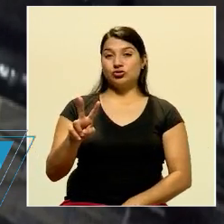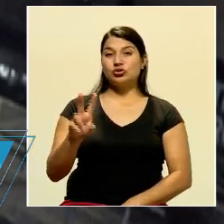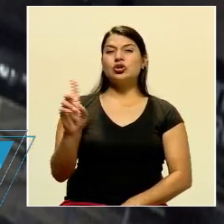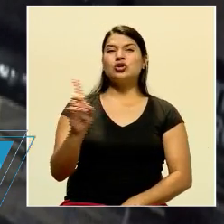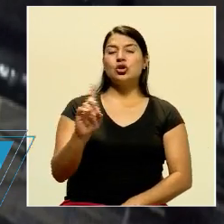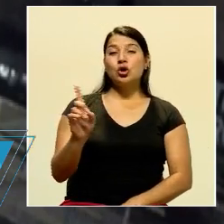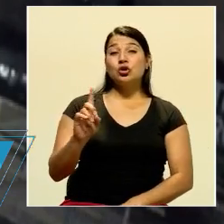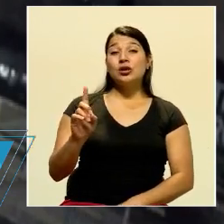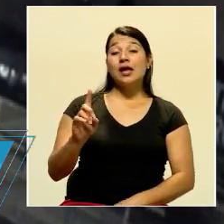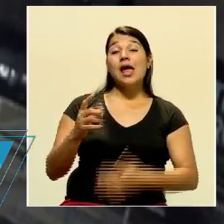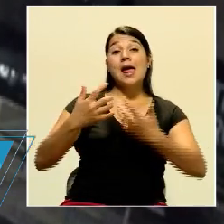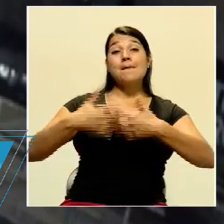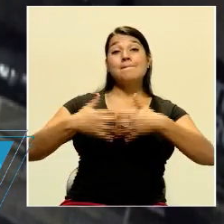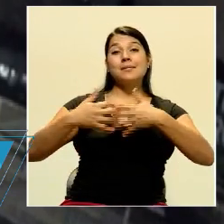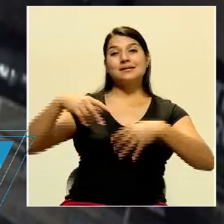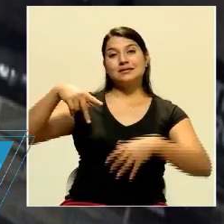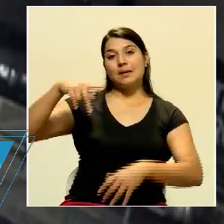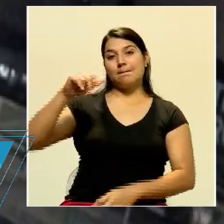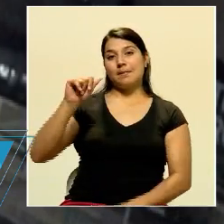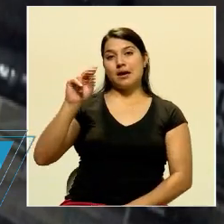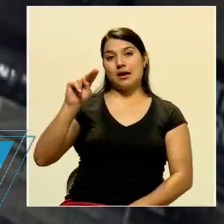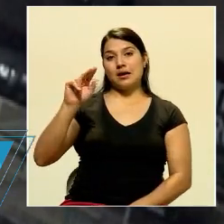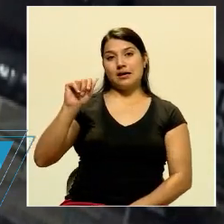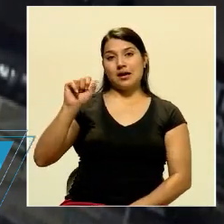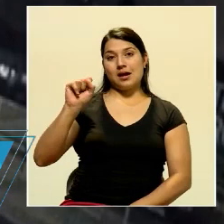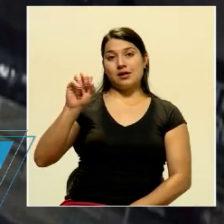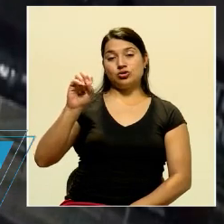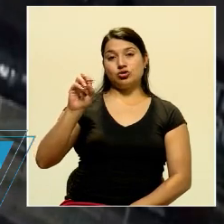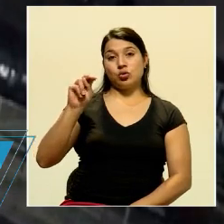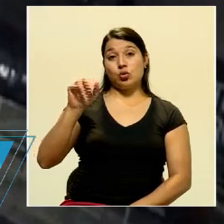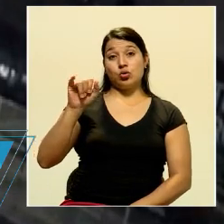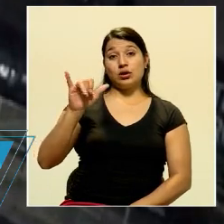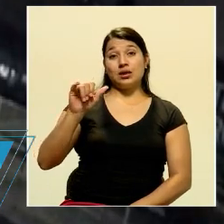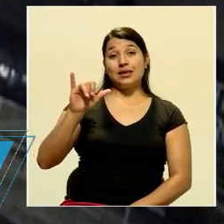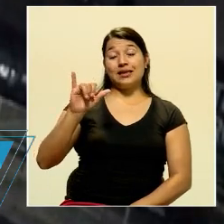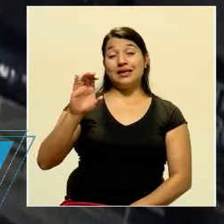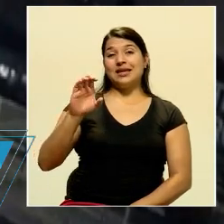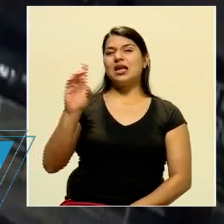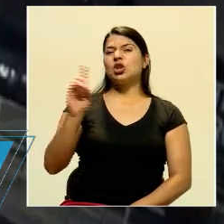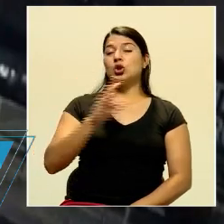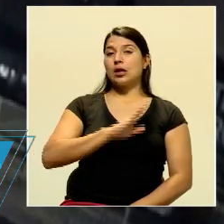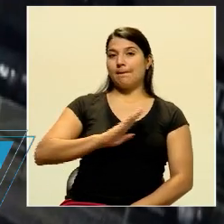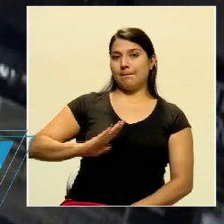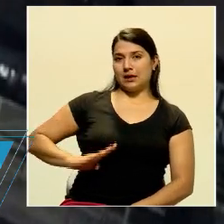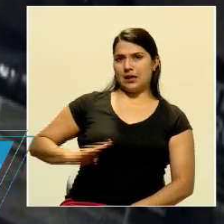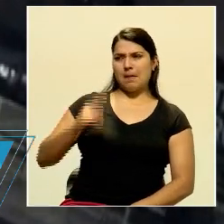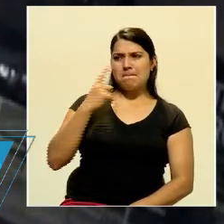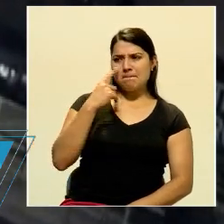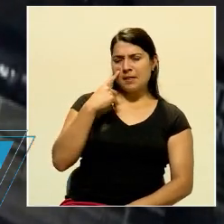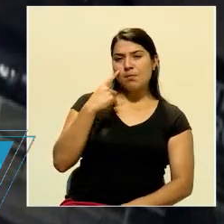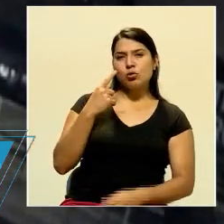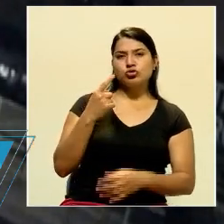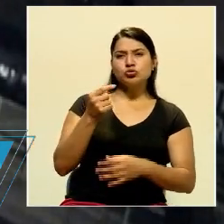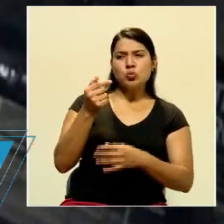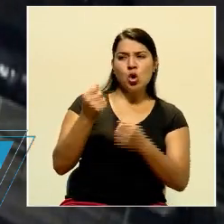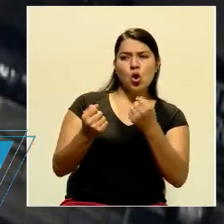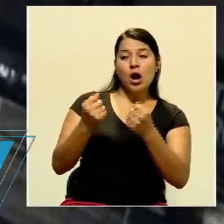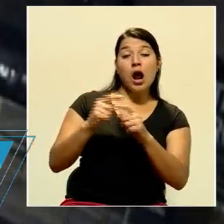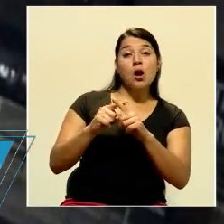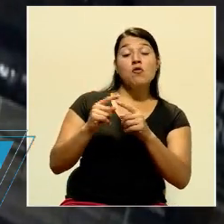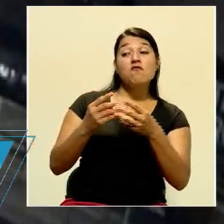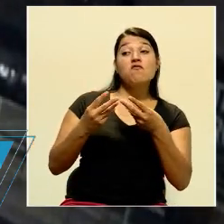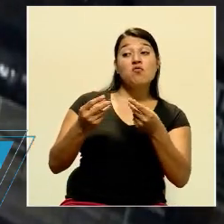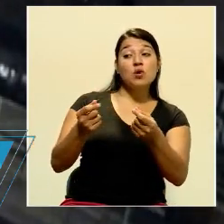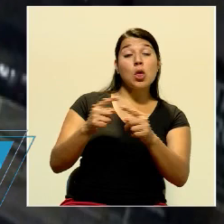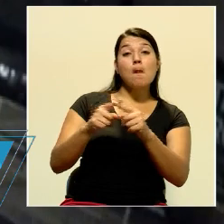el sector de la Panasonic, en Belén de Heredia. Vemos una circulación fluida pero nutrida. Hay